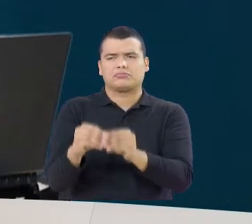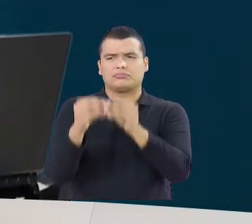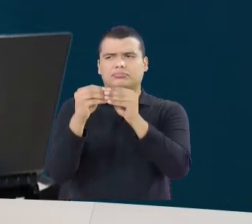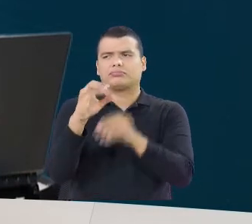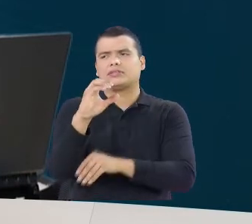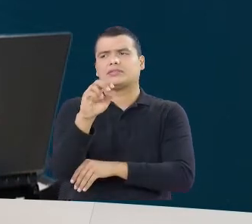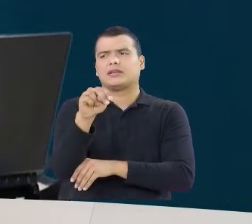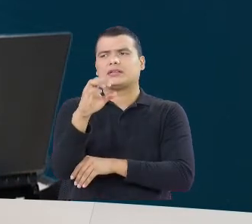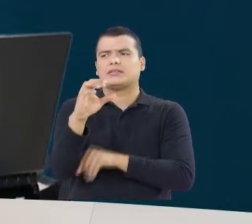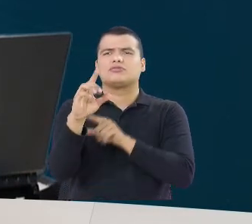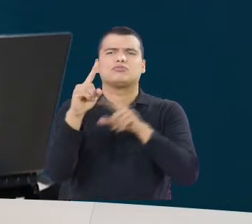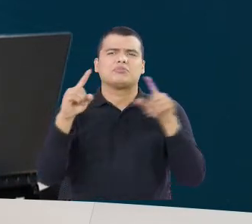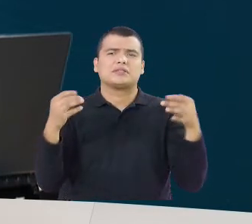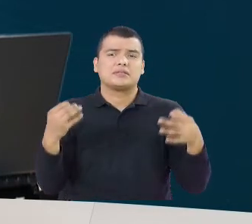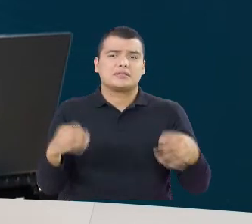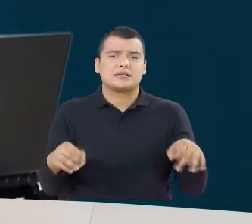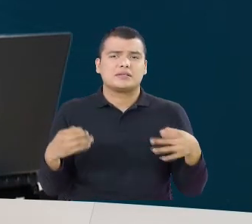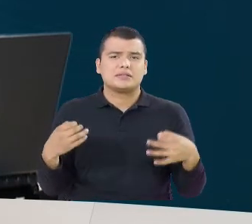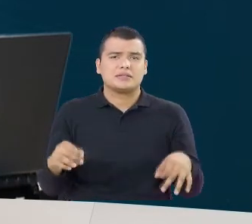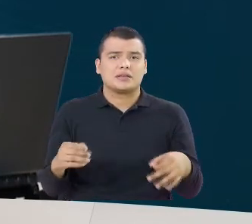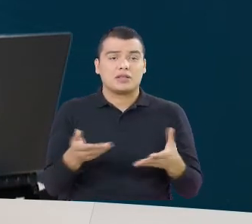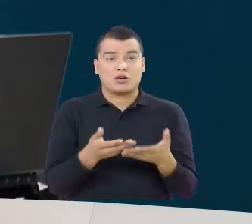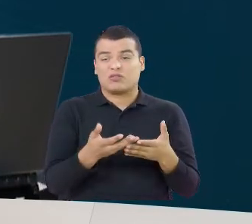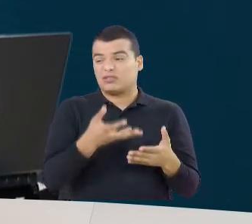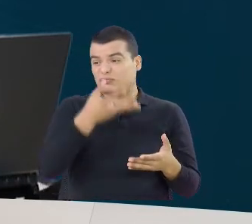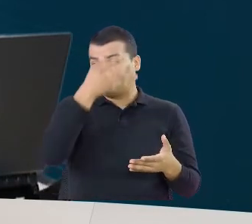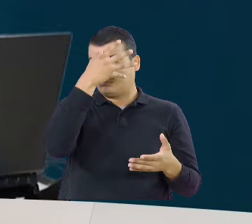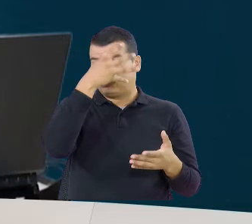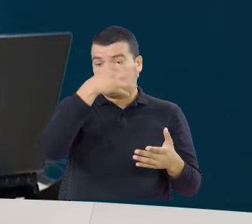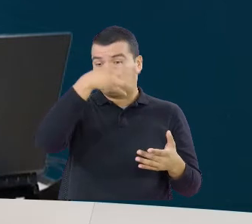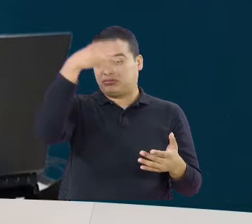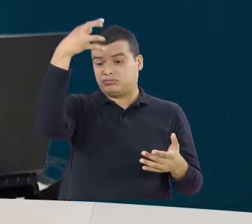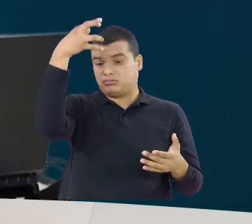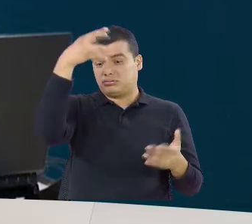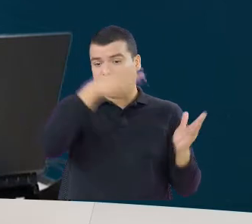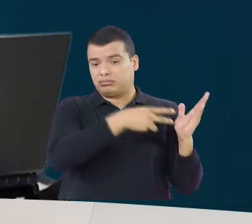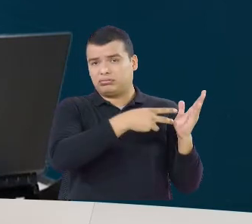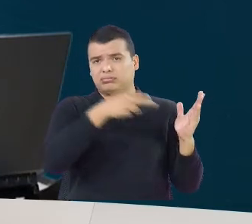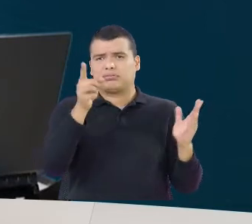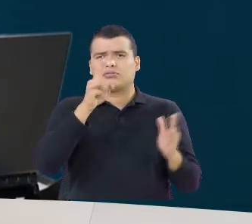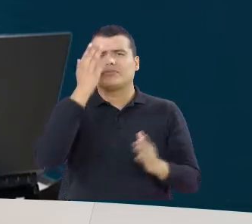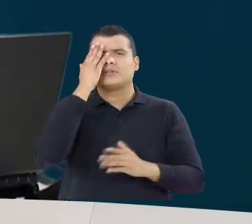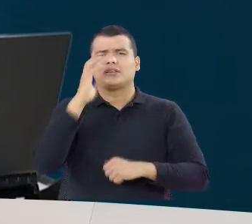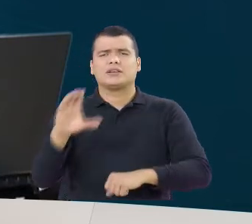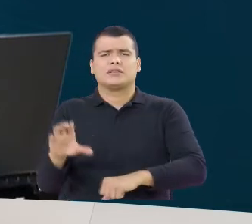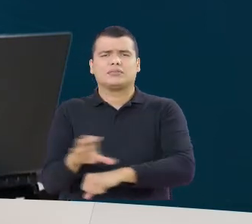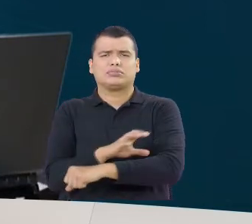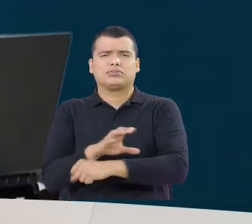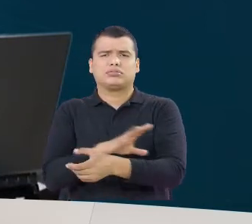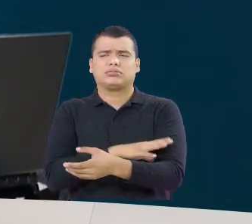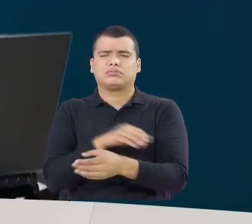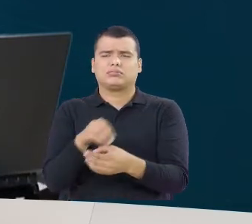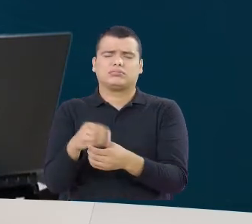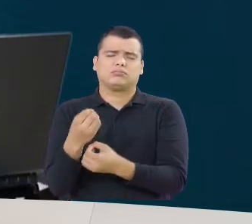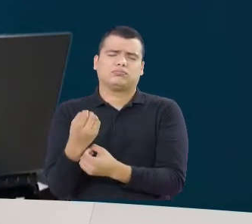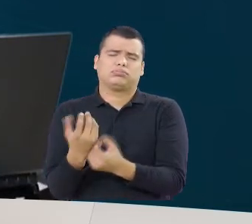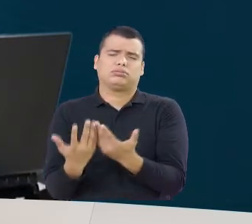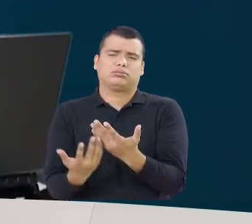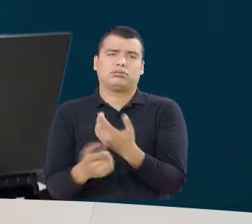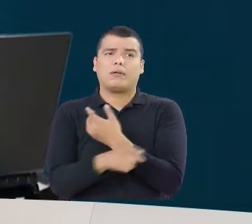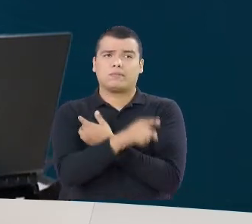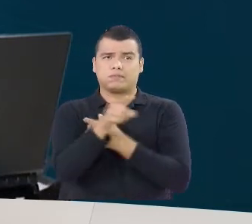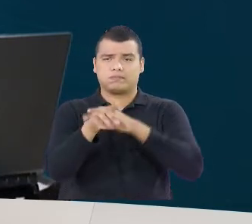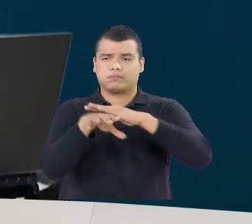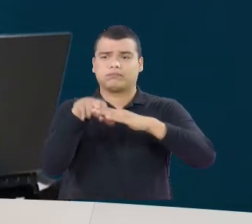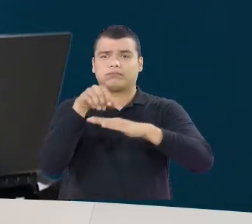sencilla. No se necesita equipos tecnológicos muy costosos, ya que los computadores cada vez vemos que los reciclan más, y